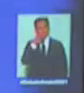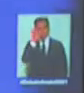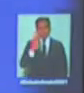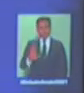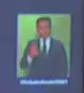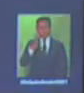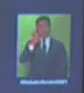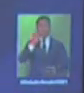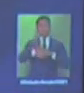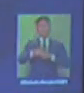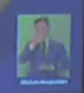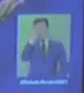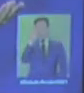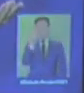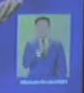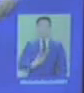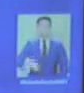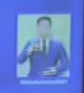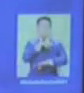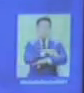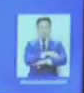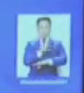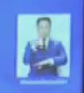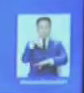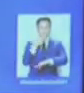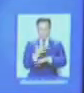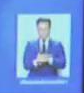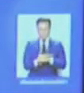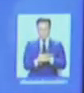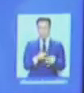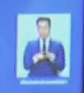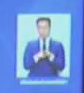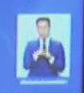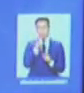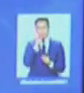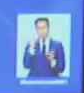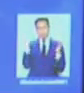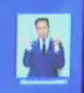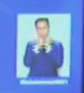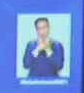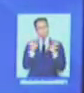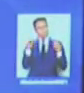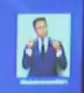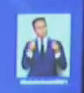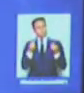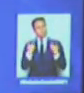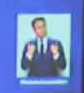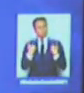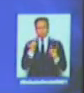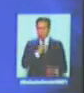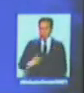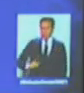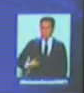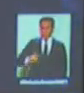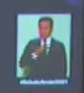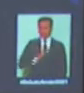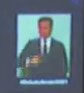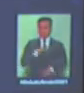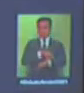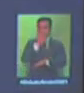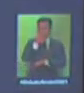73-256-1630 para que nos llame, o bien que nos escriba en cualquiera de nuestras plataformas. Para usted, ¿quién ganó el debate presidencial?